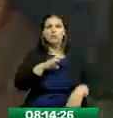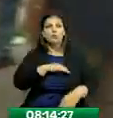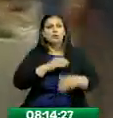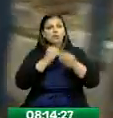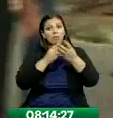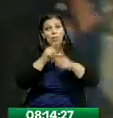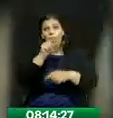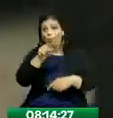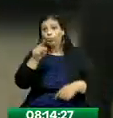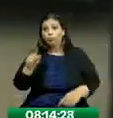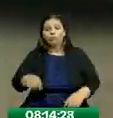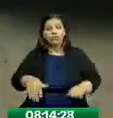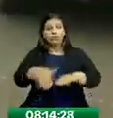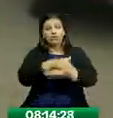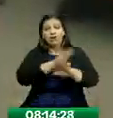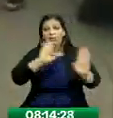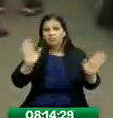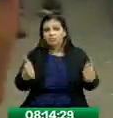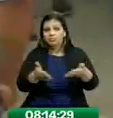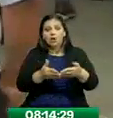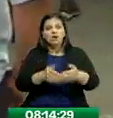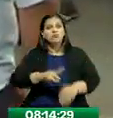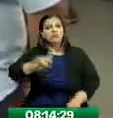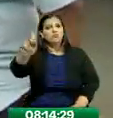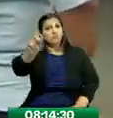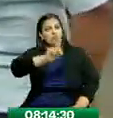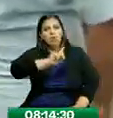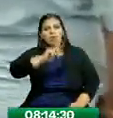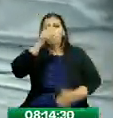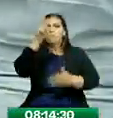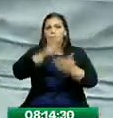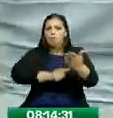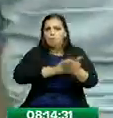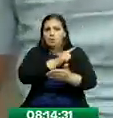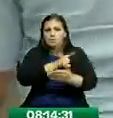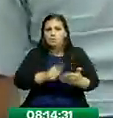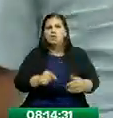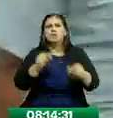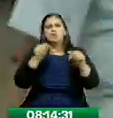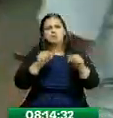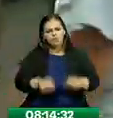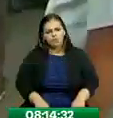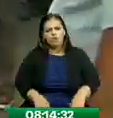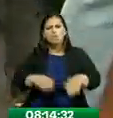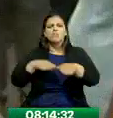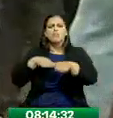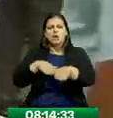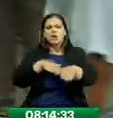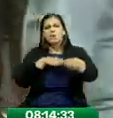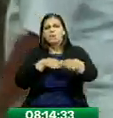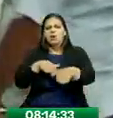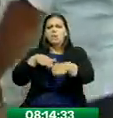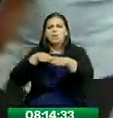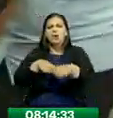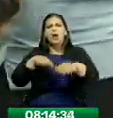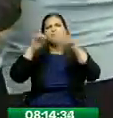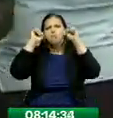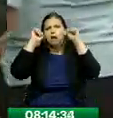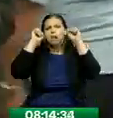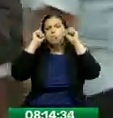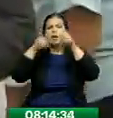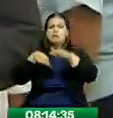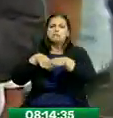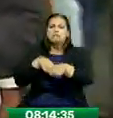porteña. Estaremos pendientes nosotros de lo que suceda en pocos minutos en cuanto a la paralización del gremio, también de